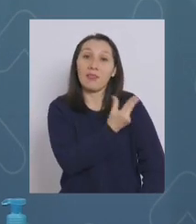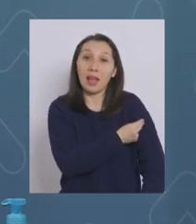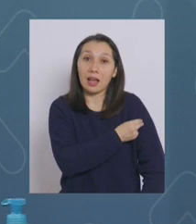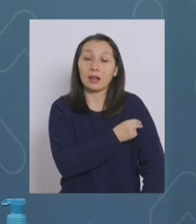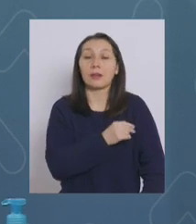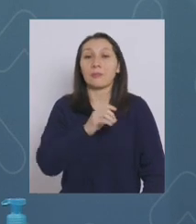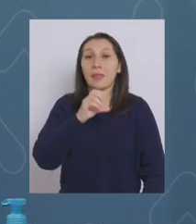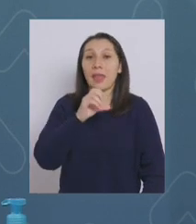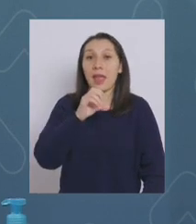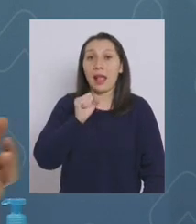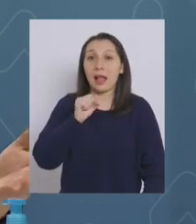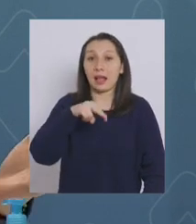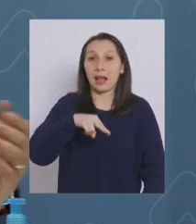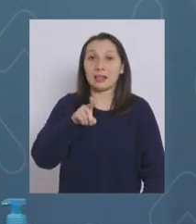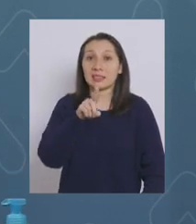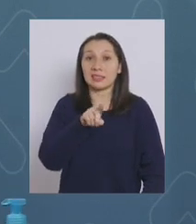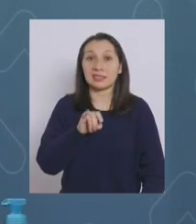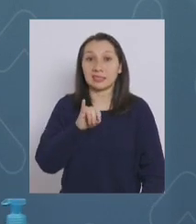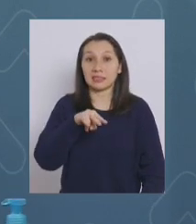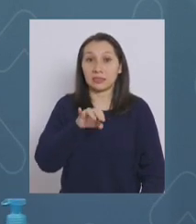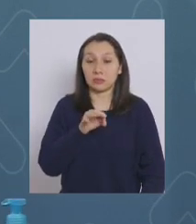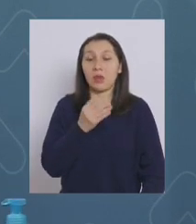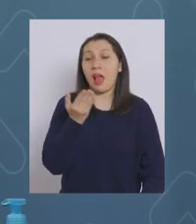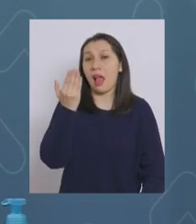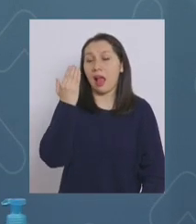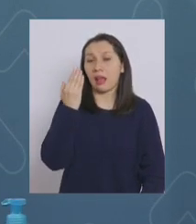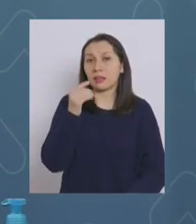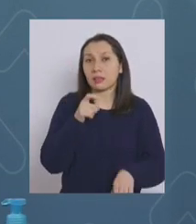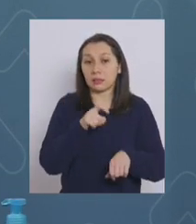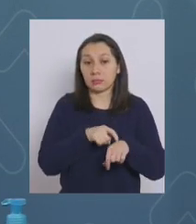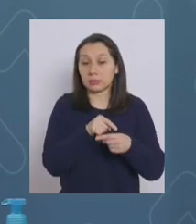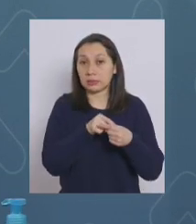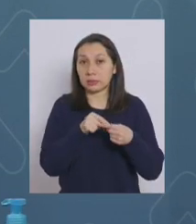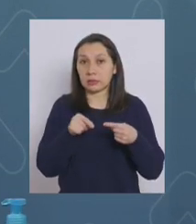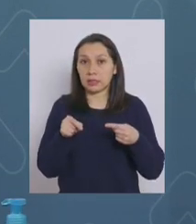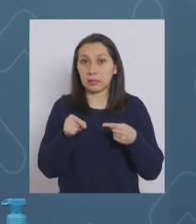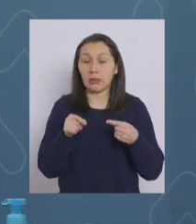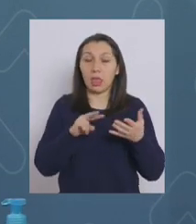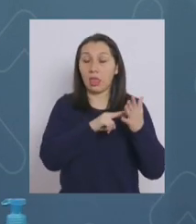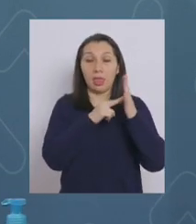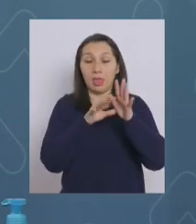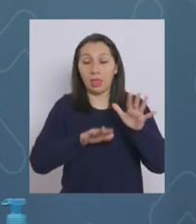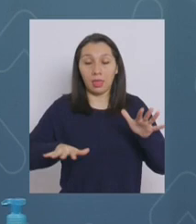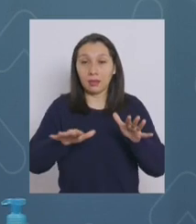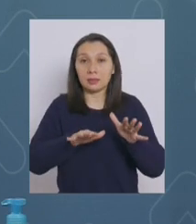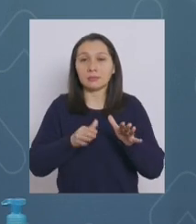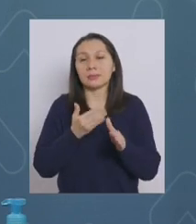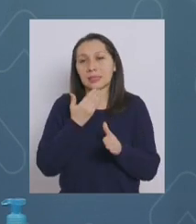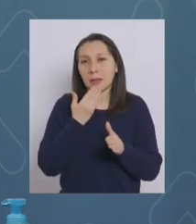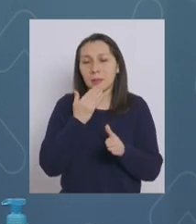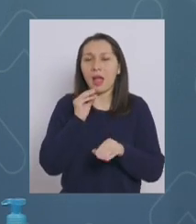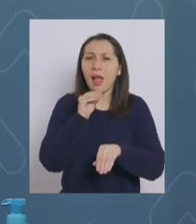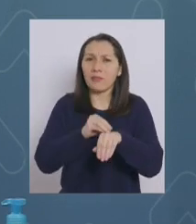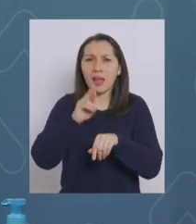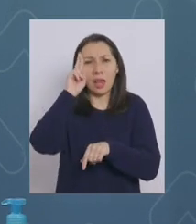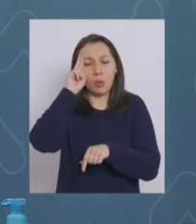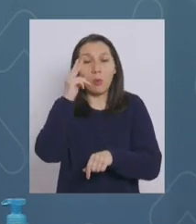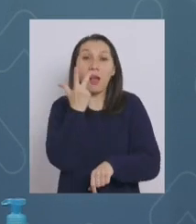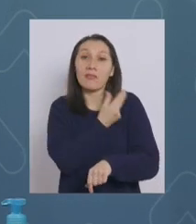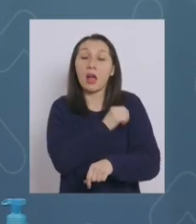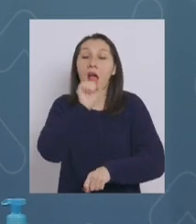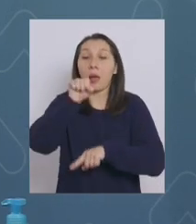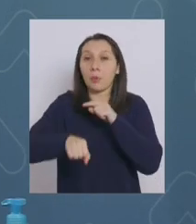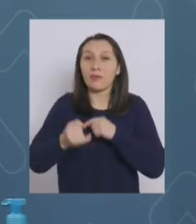CanSino, por ejemplo, que también tuvo su momento esta semana con bastante polémica, también recordar, las vacunas aprobadas por el